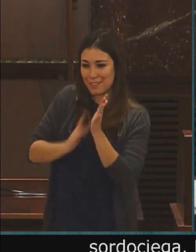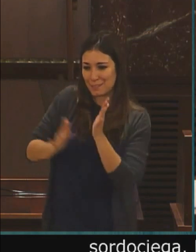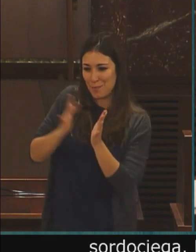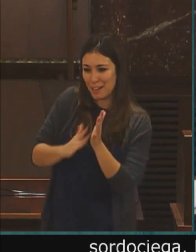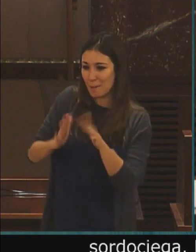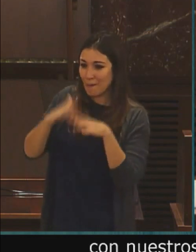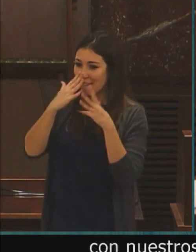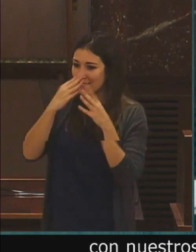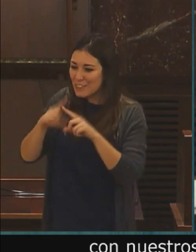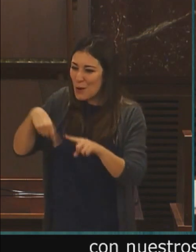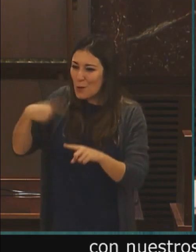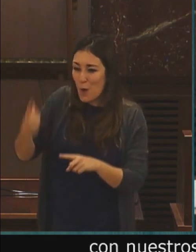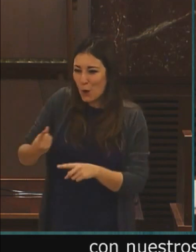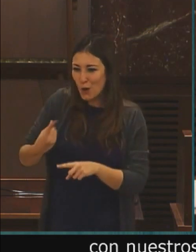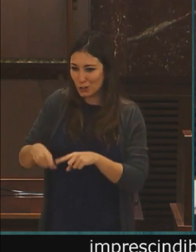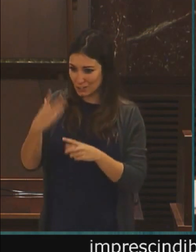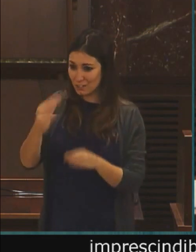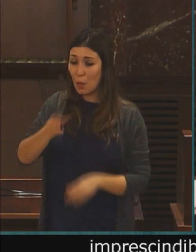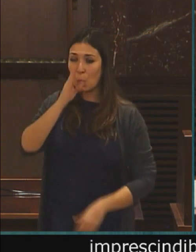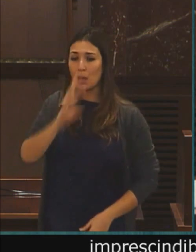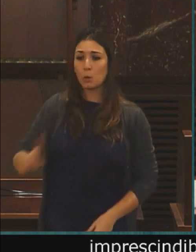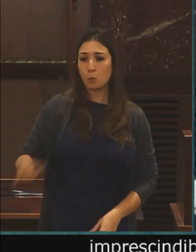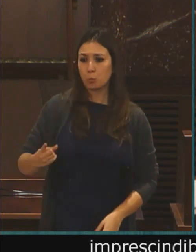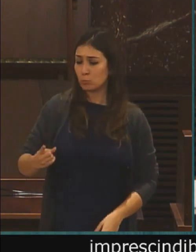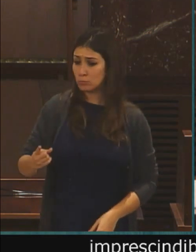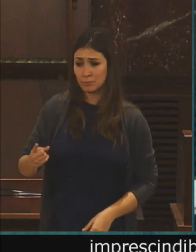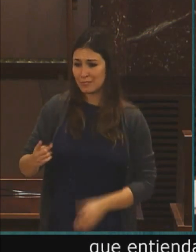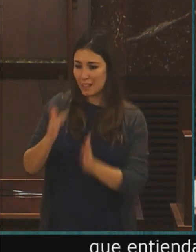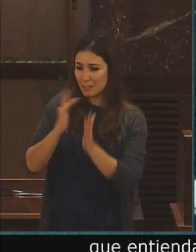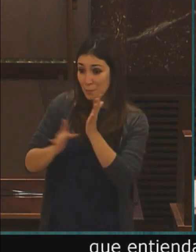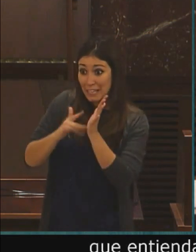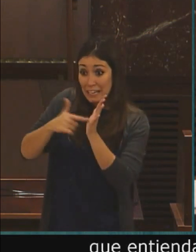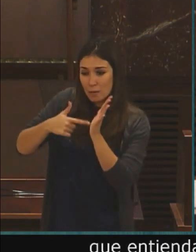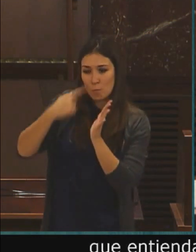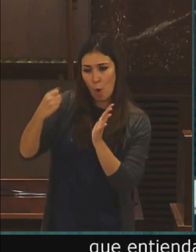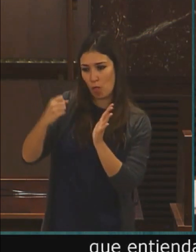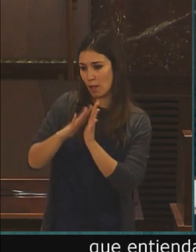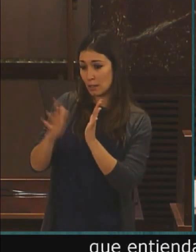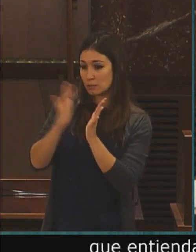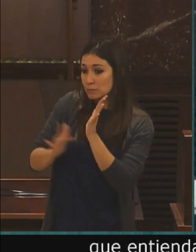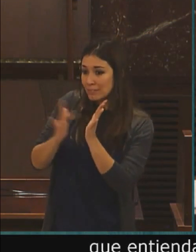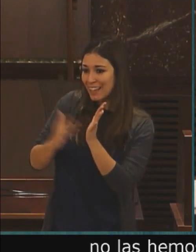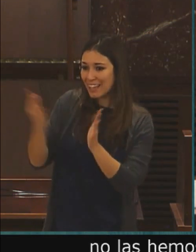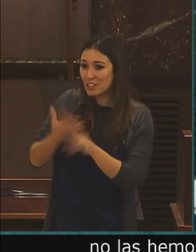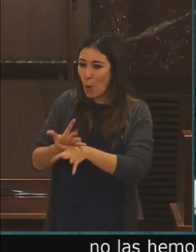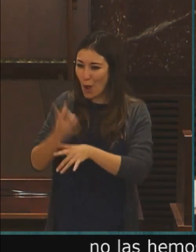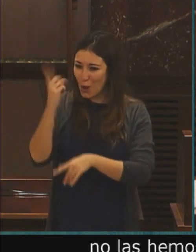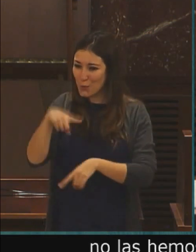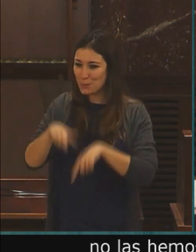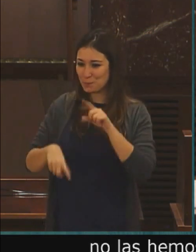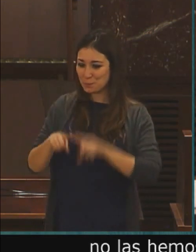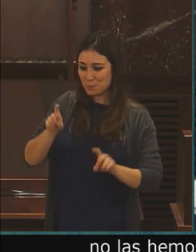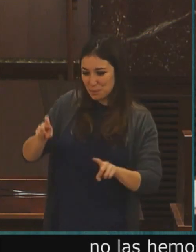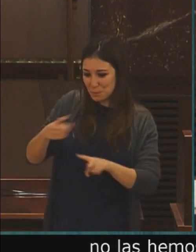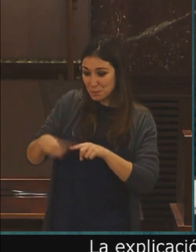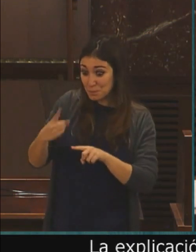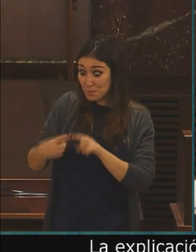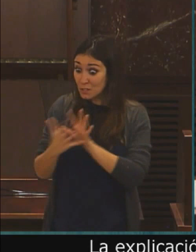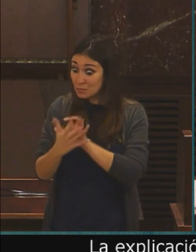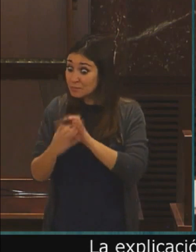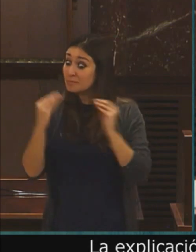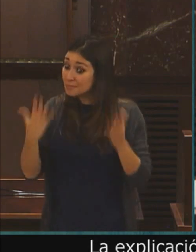entiendan ciertas actividades si no las hemos explicado previamente. La explicación consistirá probablemente en realizar juego simbólico con el usuario.